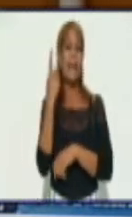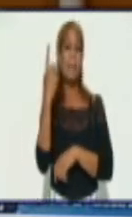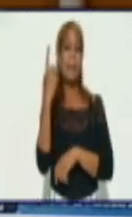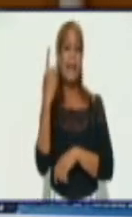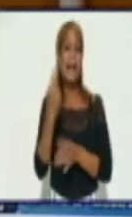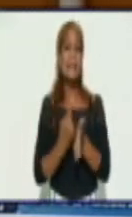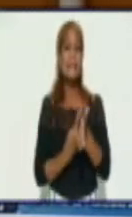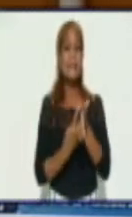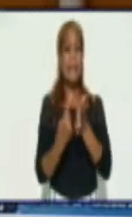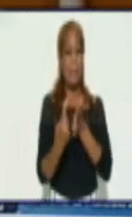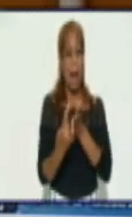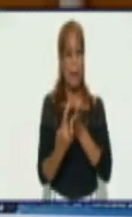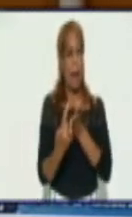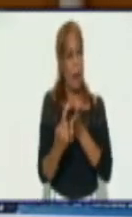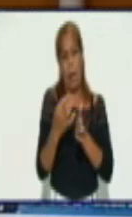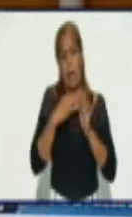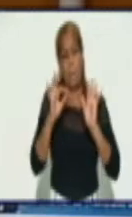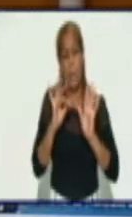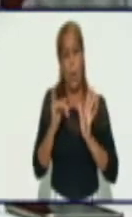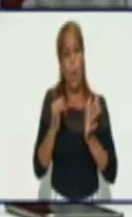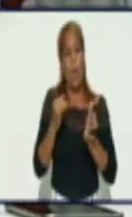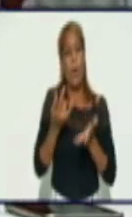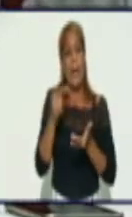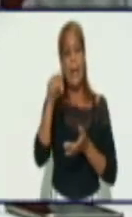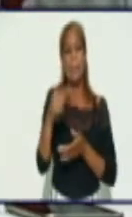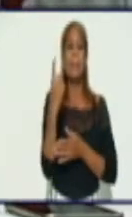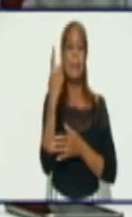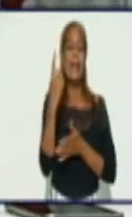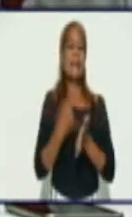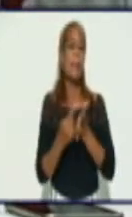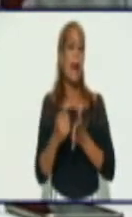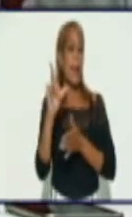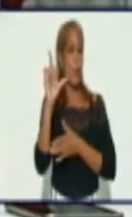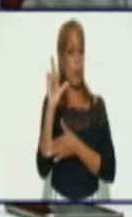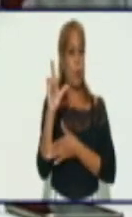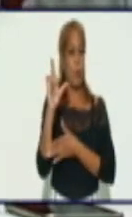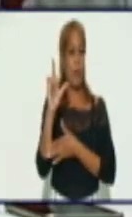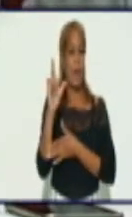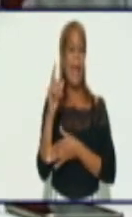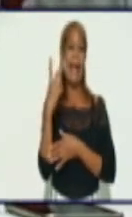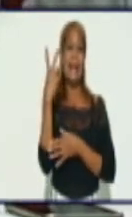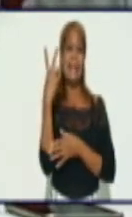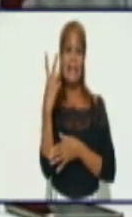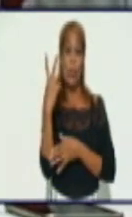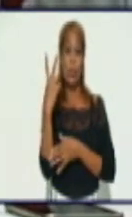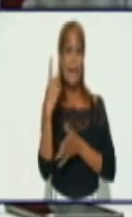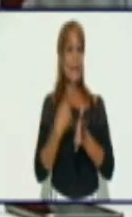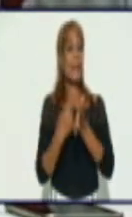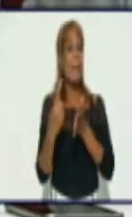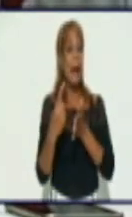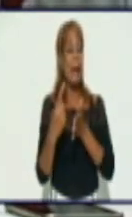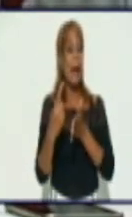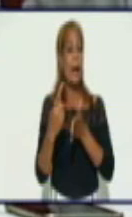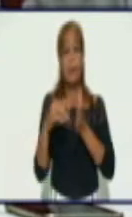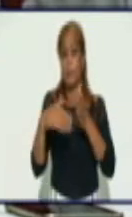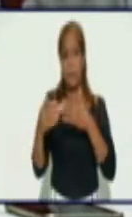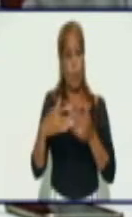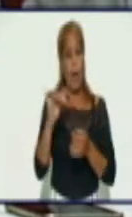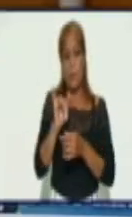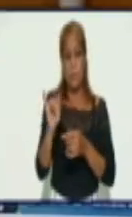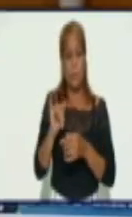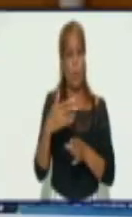en tal día a tal hora de tal hora tal hora y en la segunda al día de tal hora a tal hora el